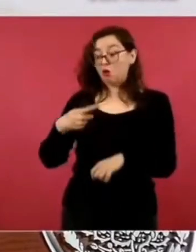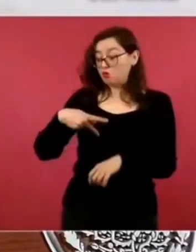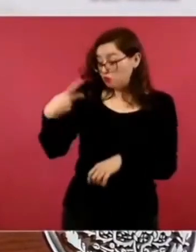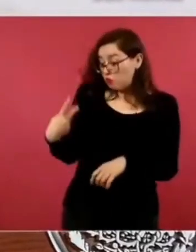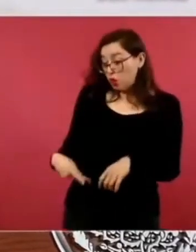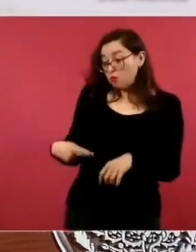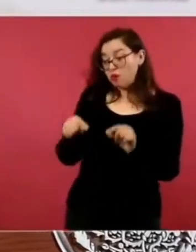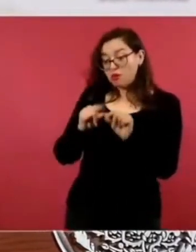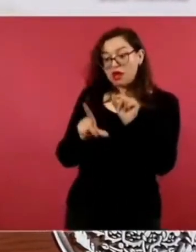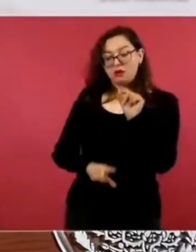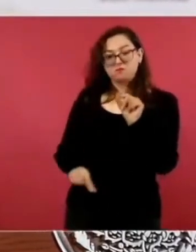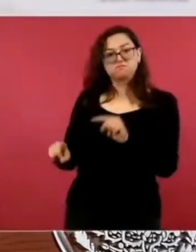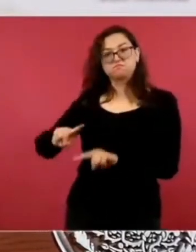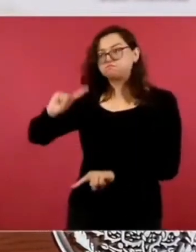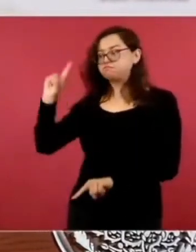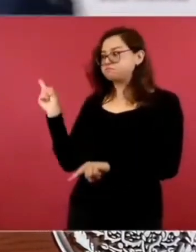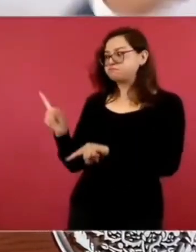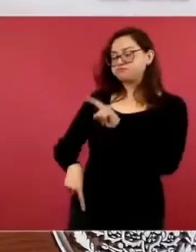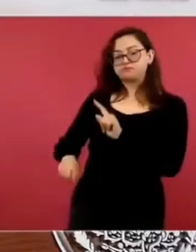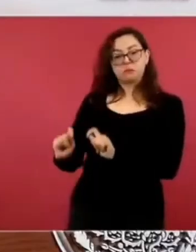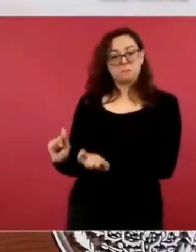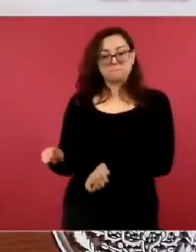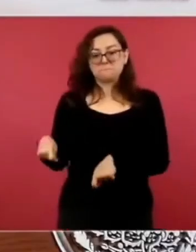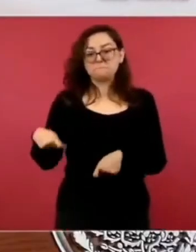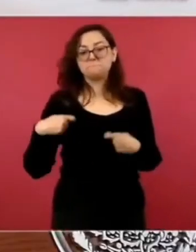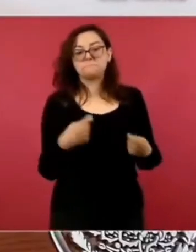Recordemos, las empresas, todos los bancos,